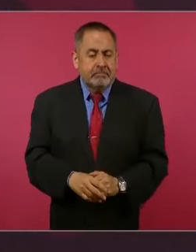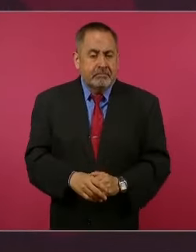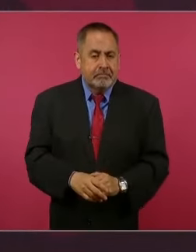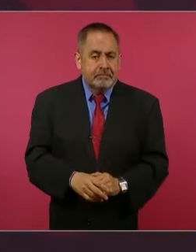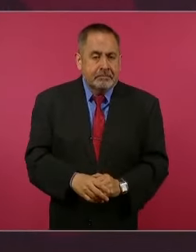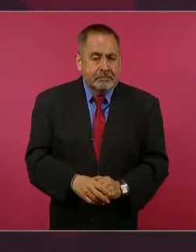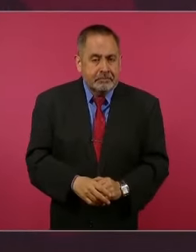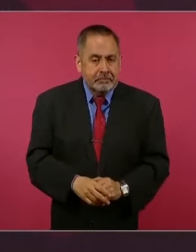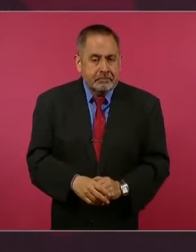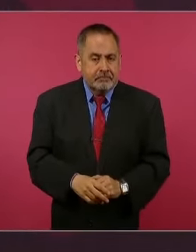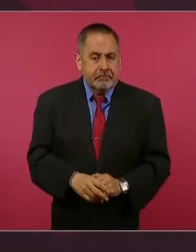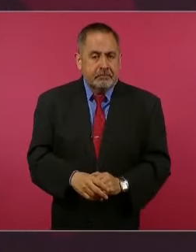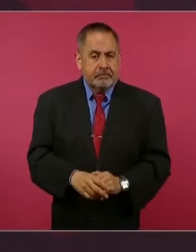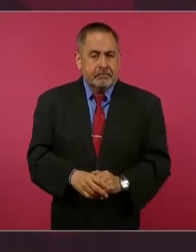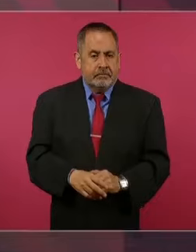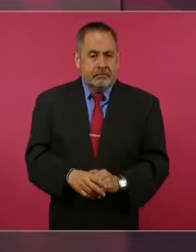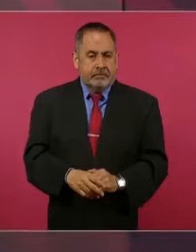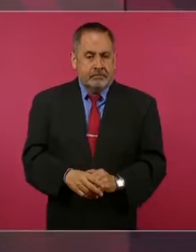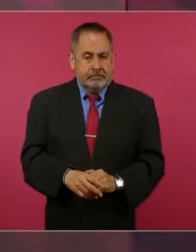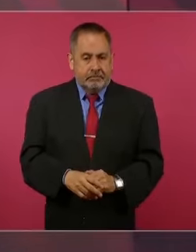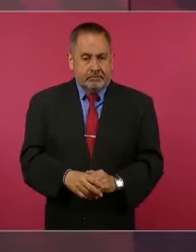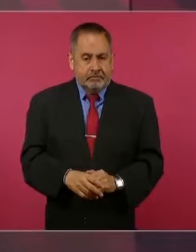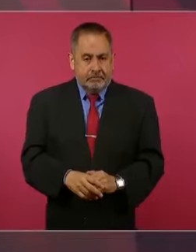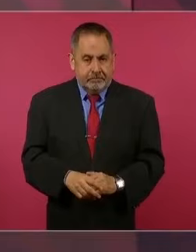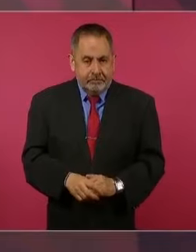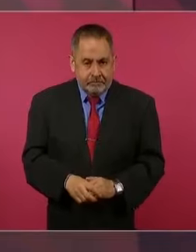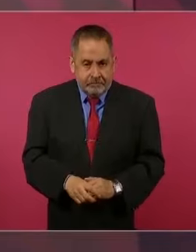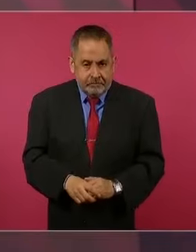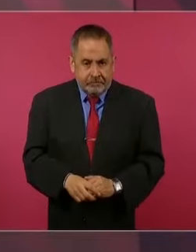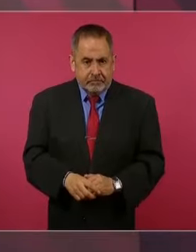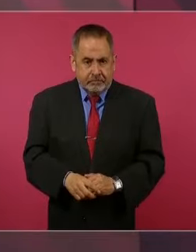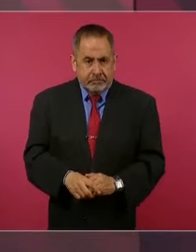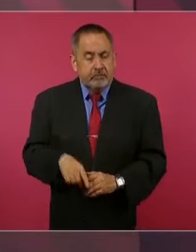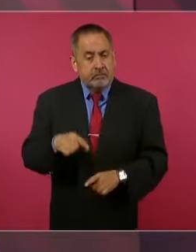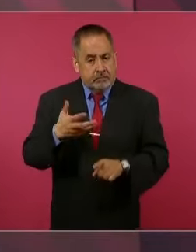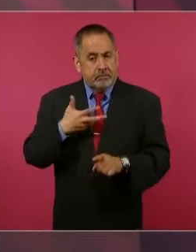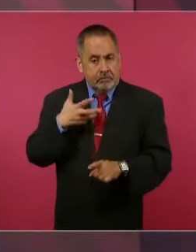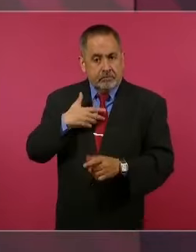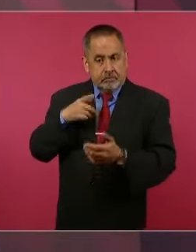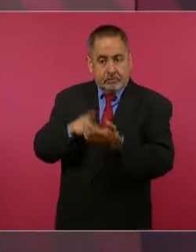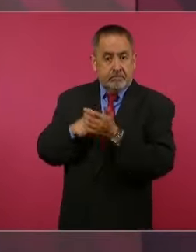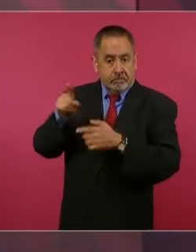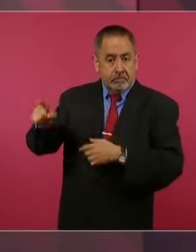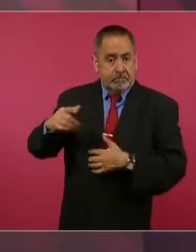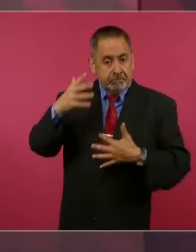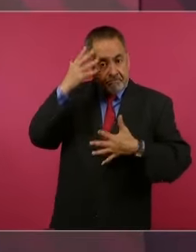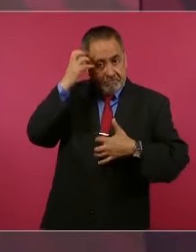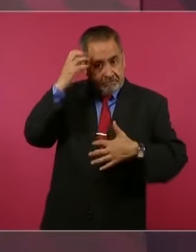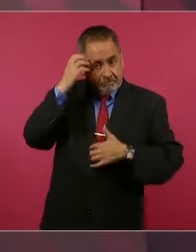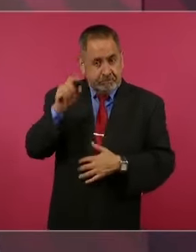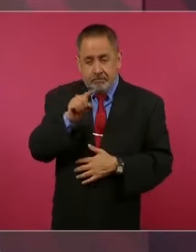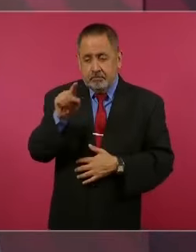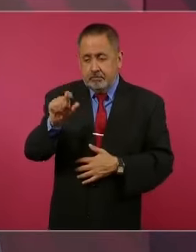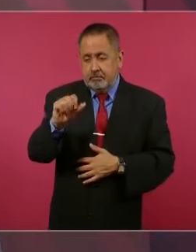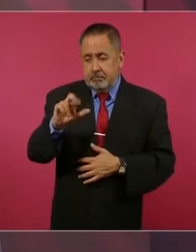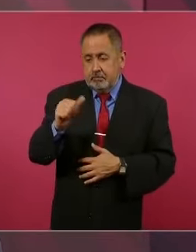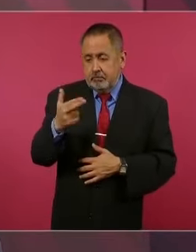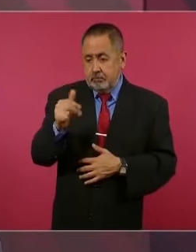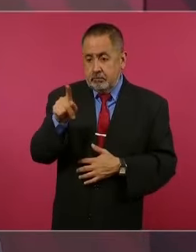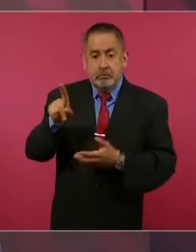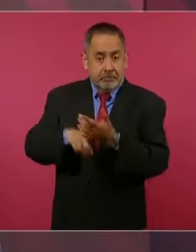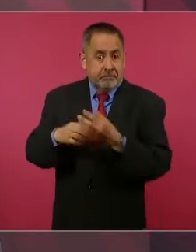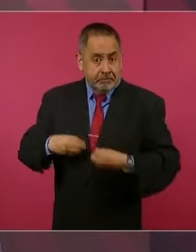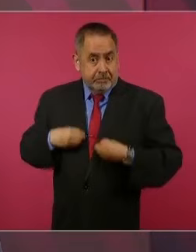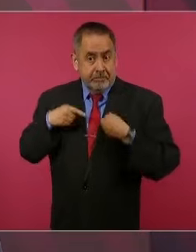no yo tengo este monos saraguatos allá donde voy a